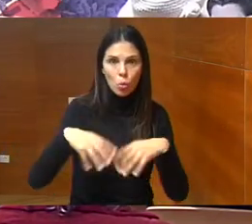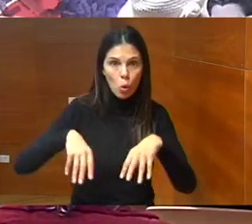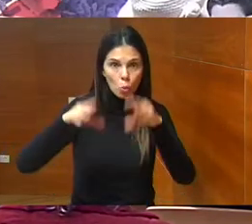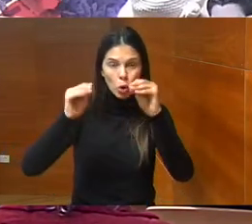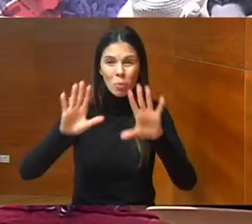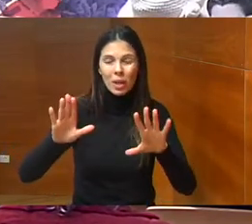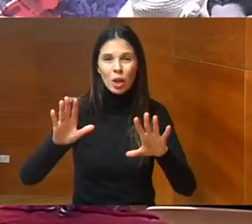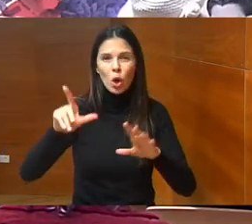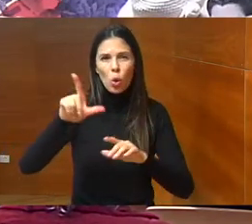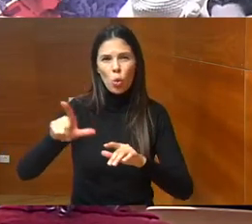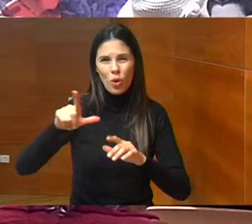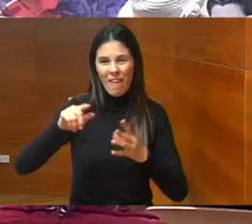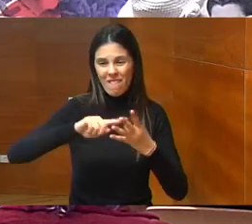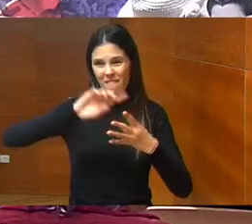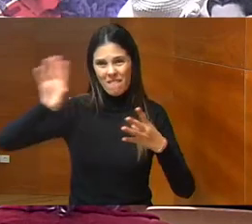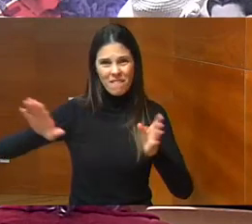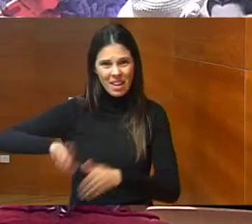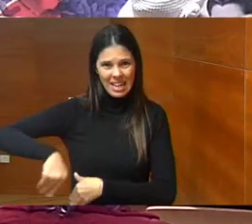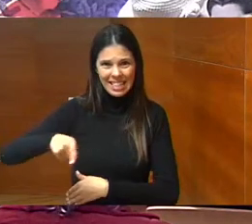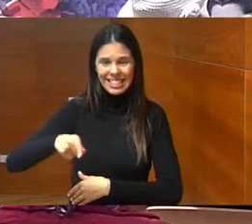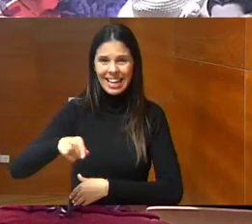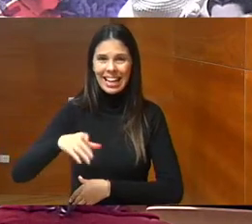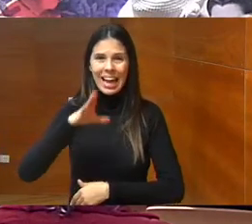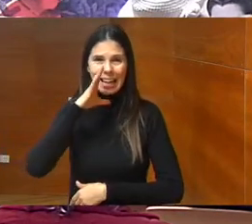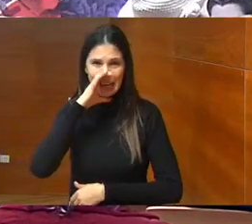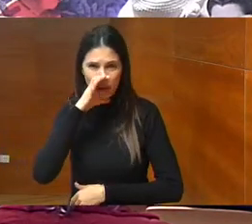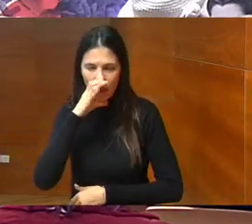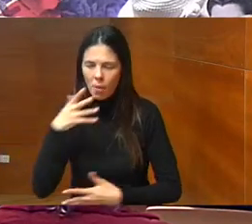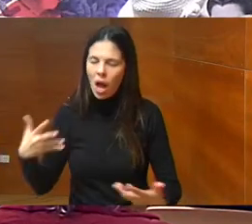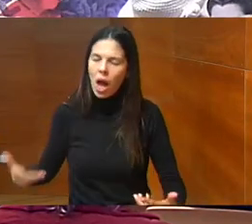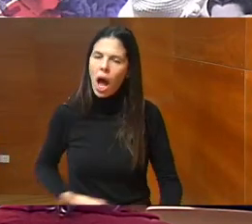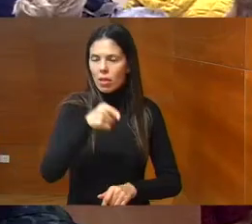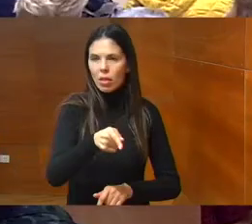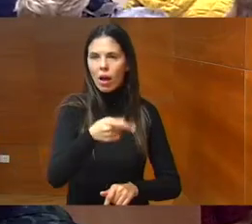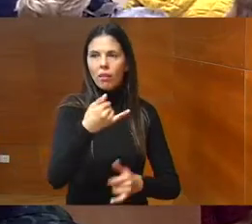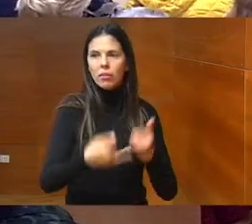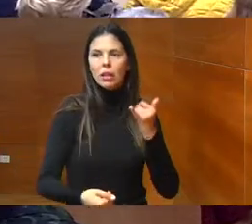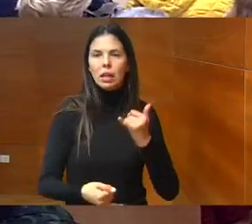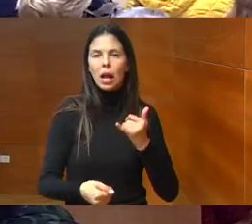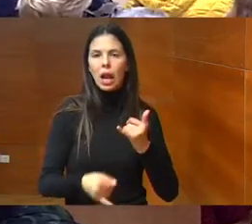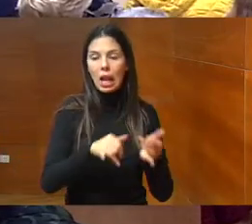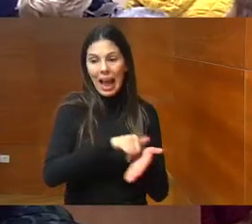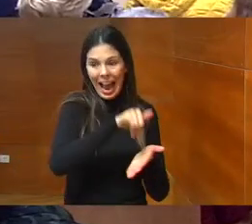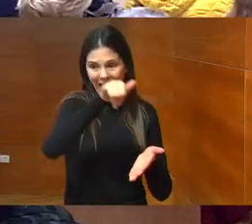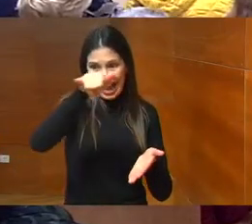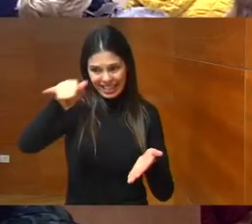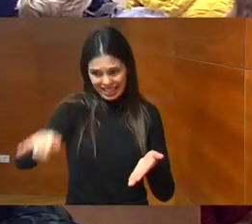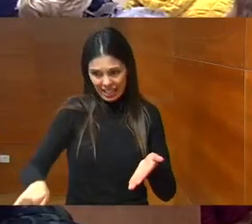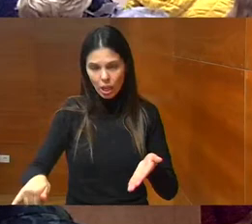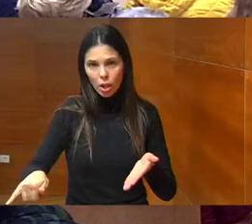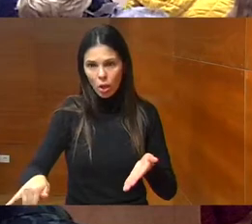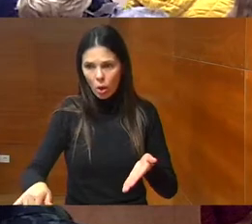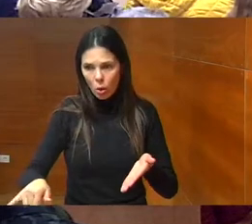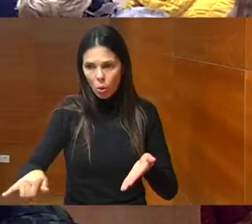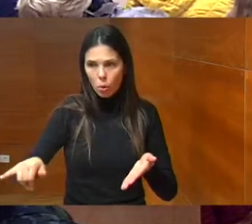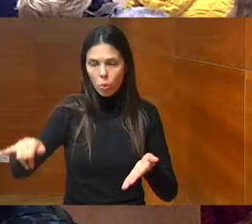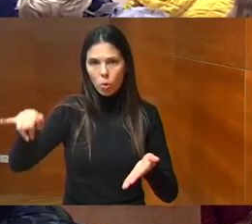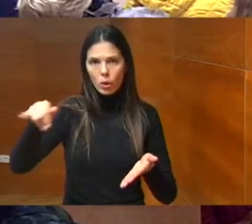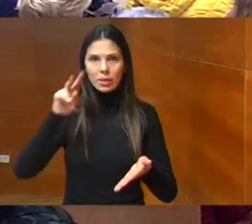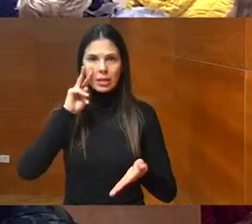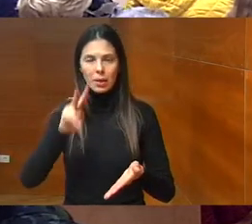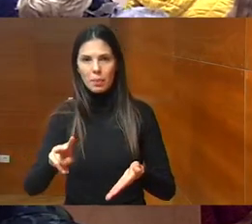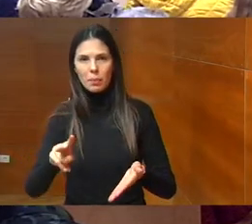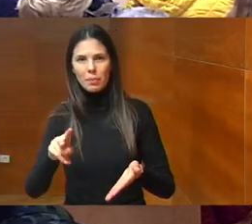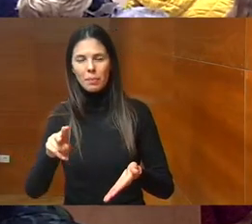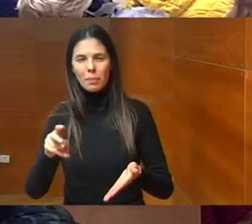en rivadavia tengo accidente importante O sea que no quiere no quiere aterrizó se elevó llevando tan simpática y